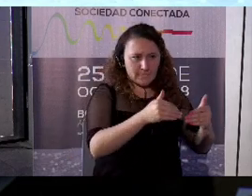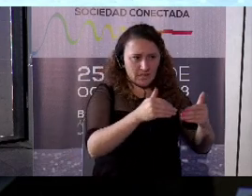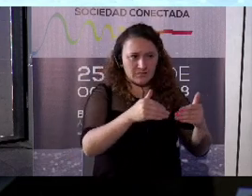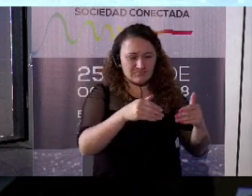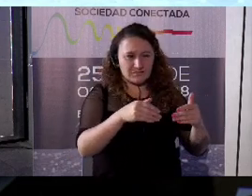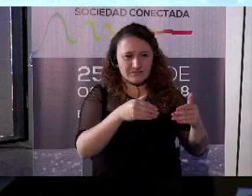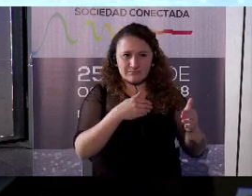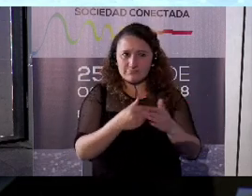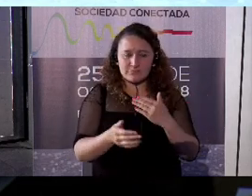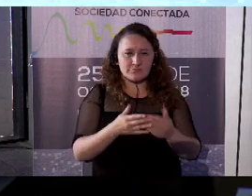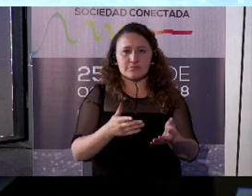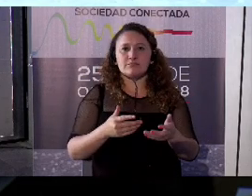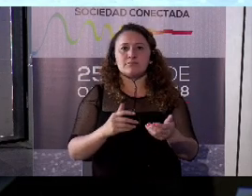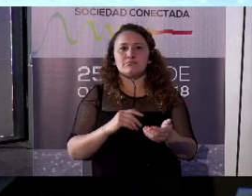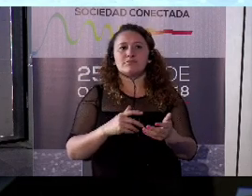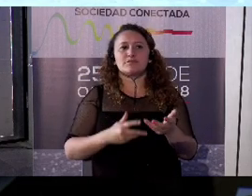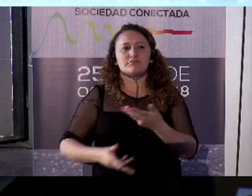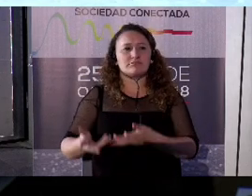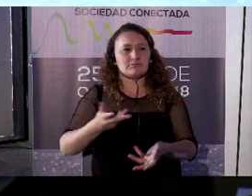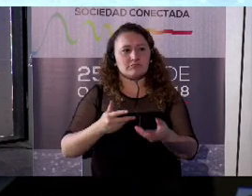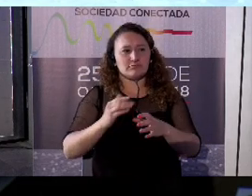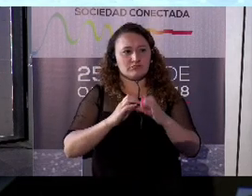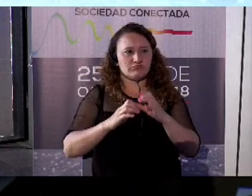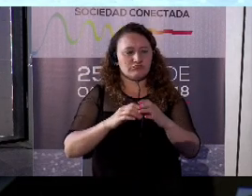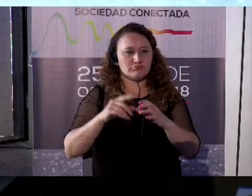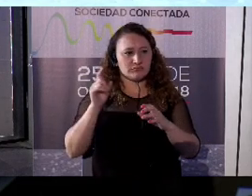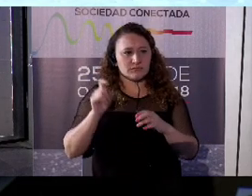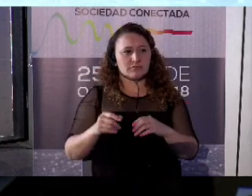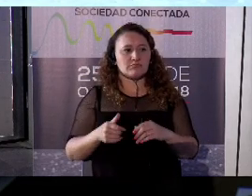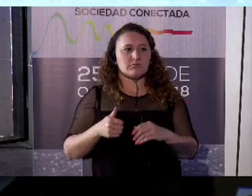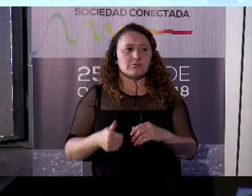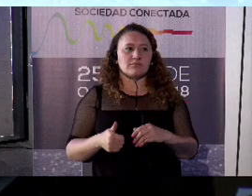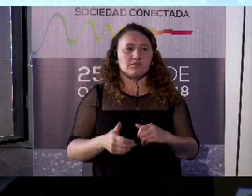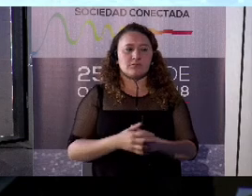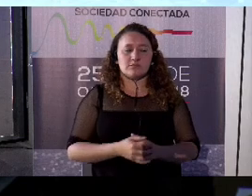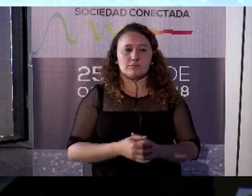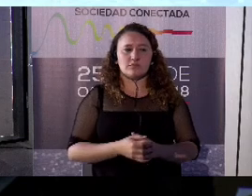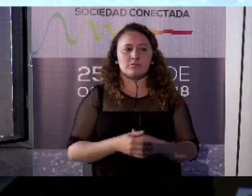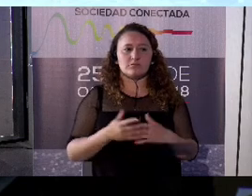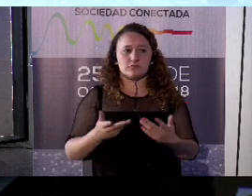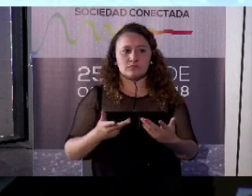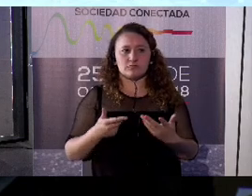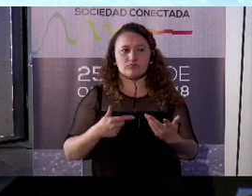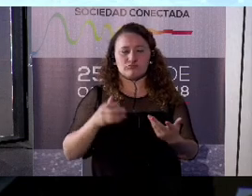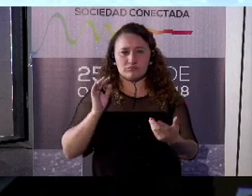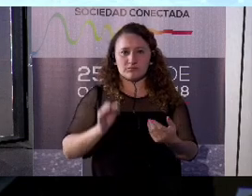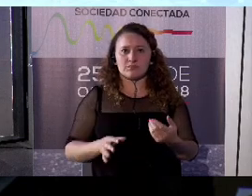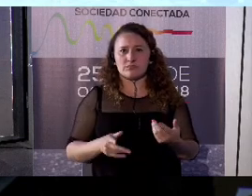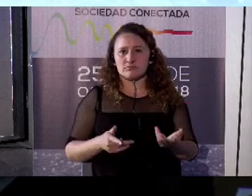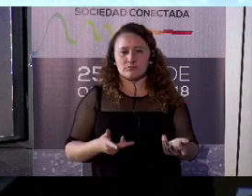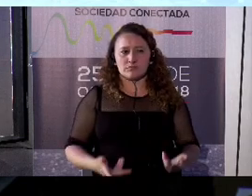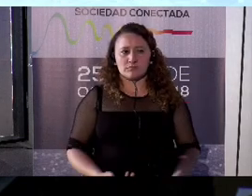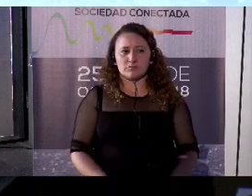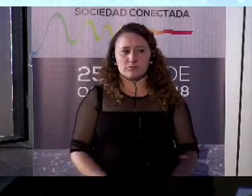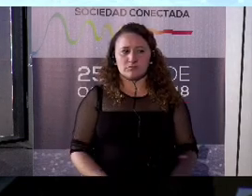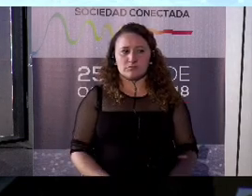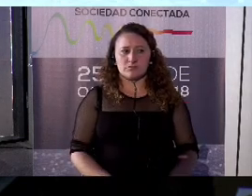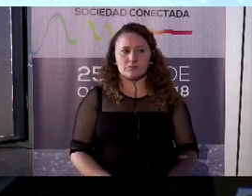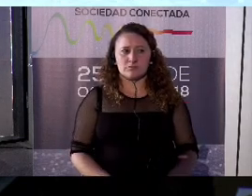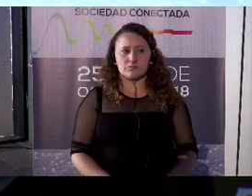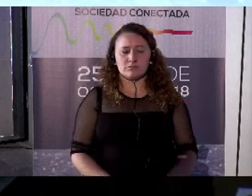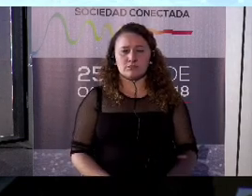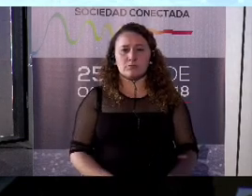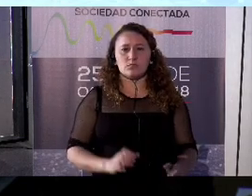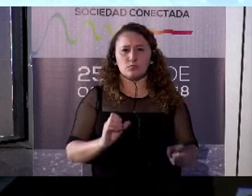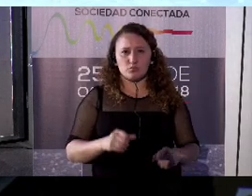incumbentes tenemos que comunicarnos muy bien con los reguladores asegurarnos de que podemos